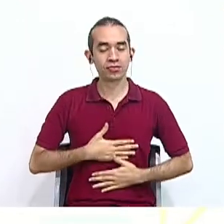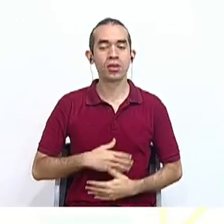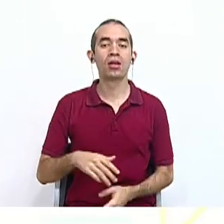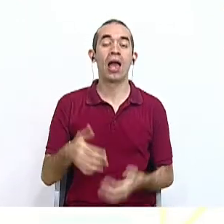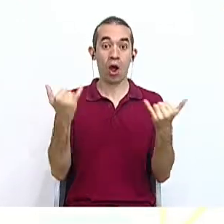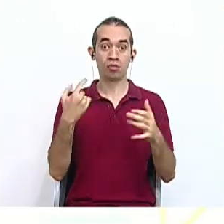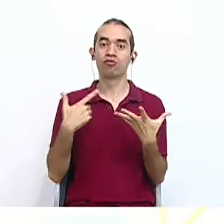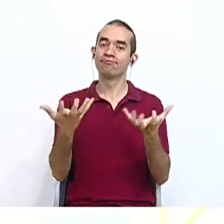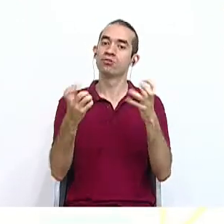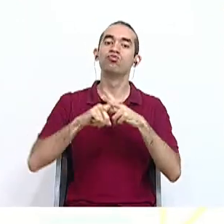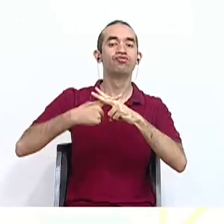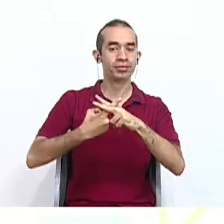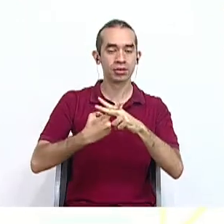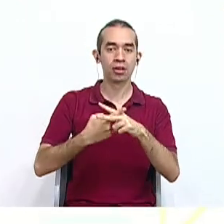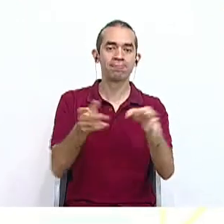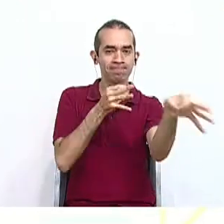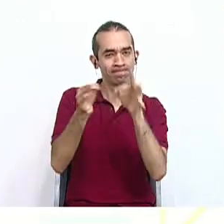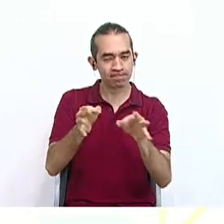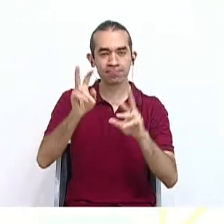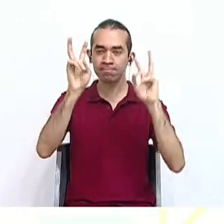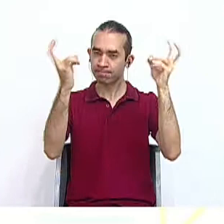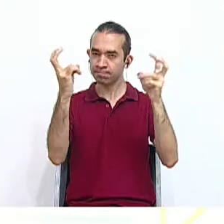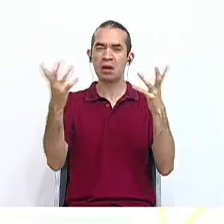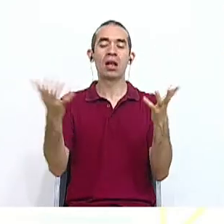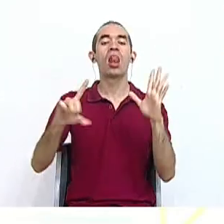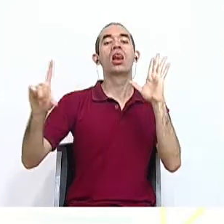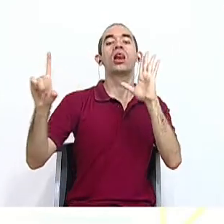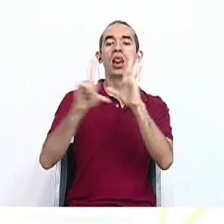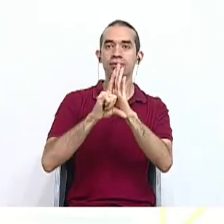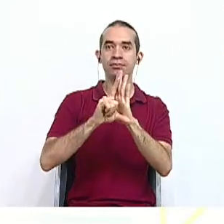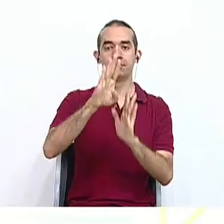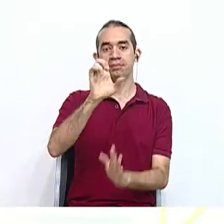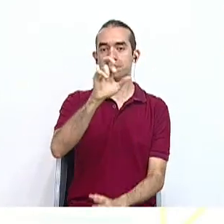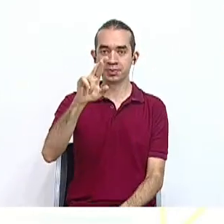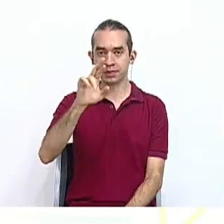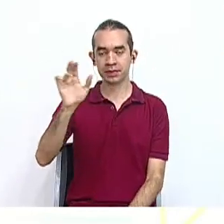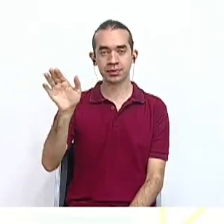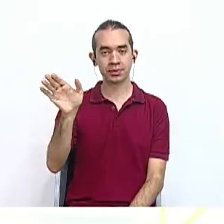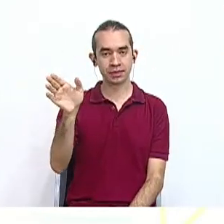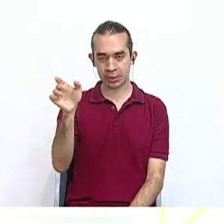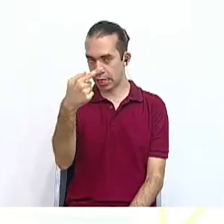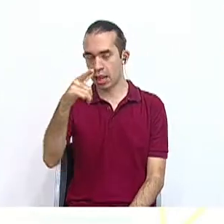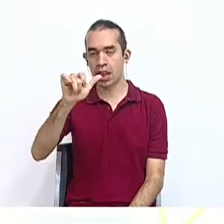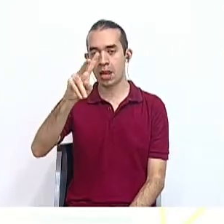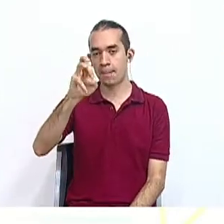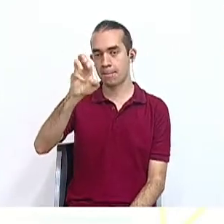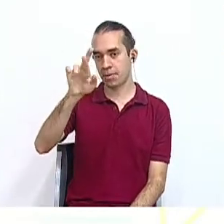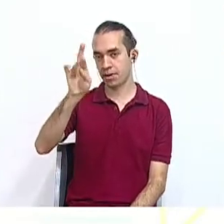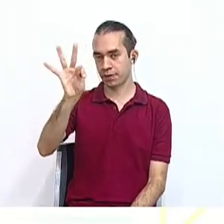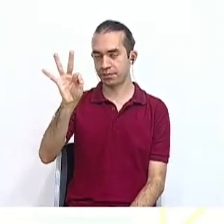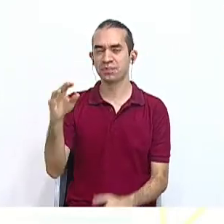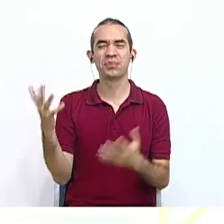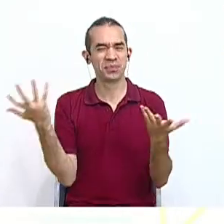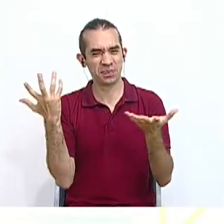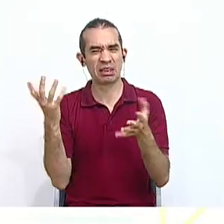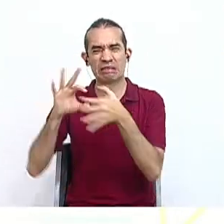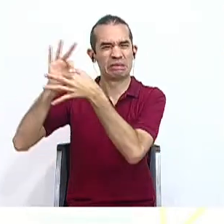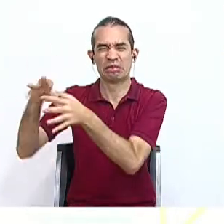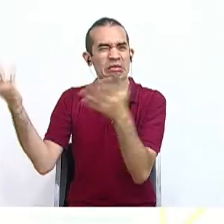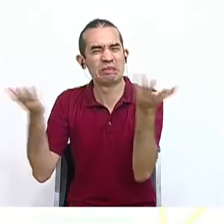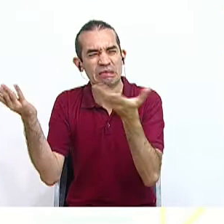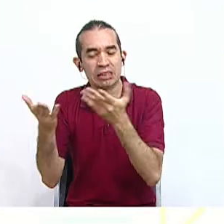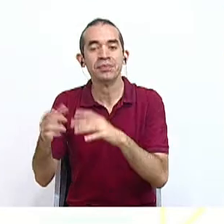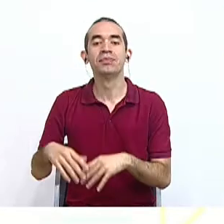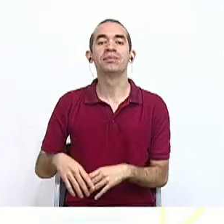comenzar nuestra clase conversándoles un poquito sobre la ley de Beer-Lambert. Esta ley, ¿qué es lo que nos permite a nosotros? Lo que hace es medir